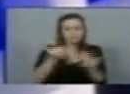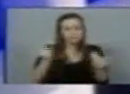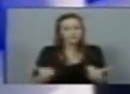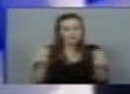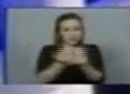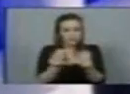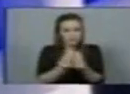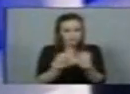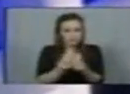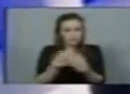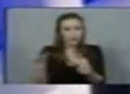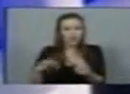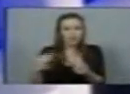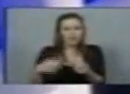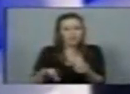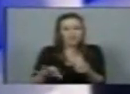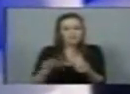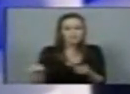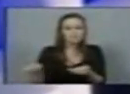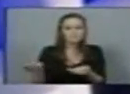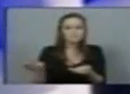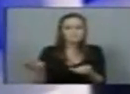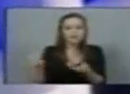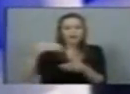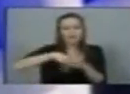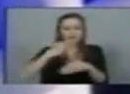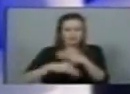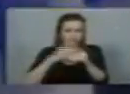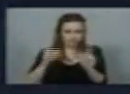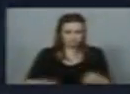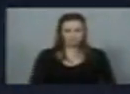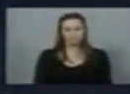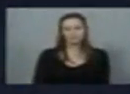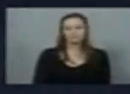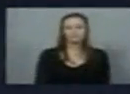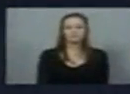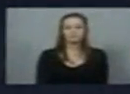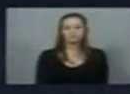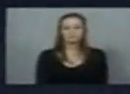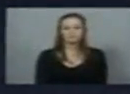que poner réplicas de sí mismos. Estoy hablando en serio, ¿eh? Empecemos.